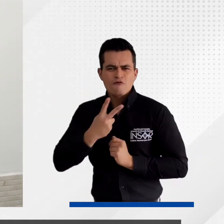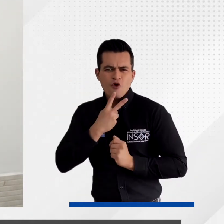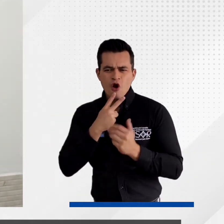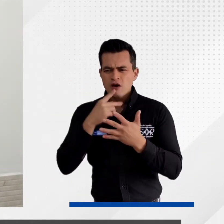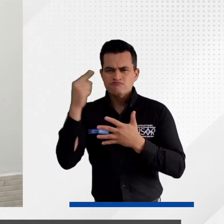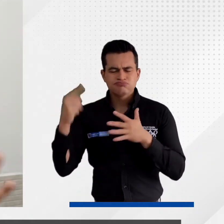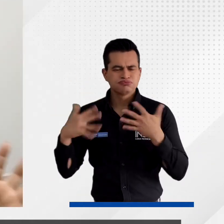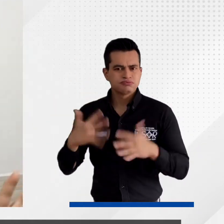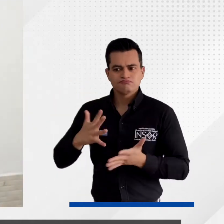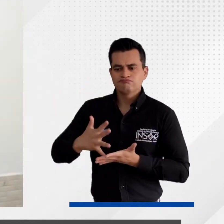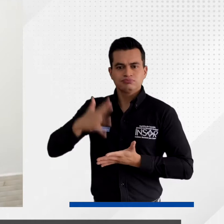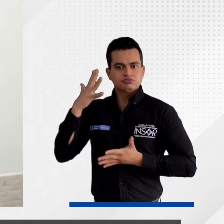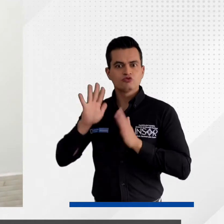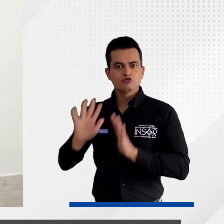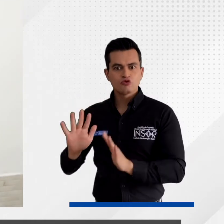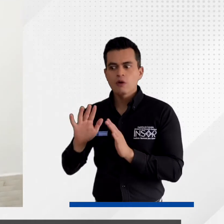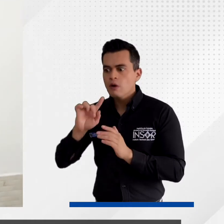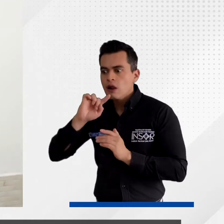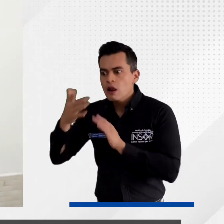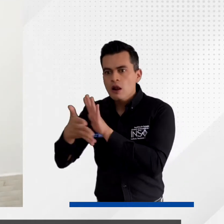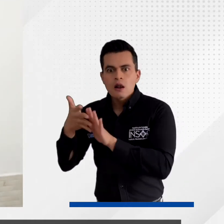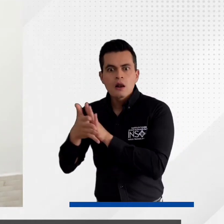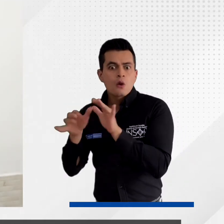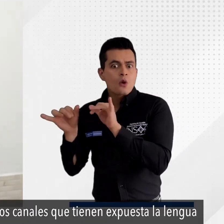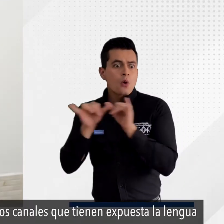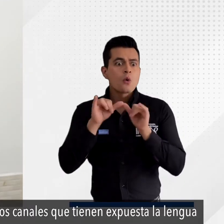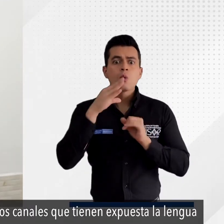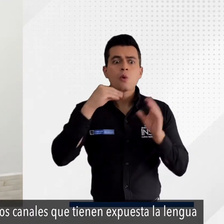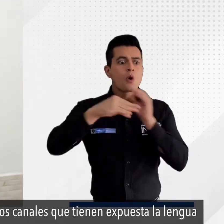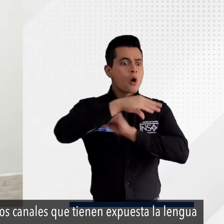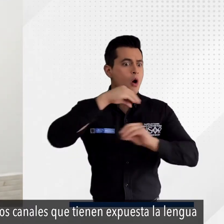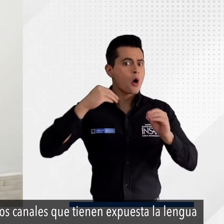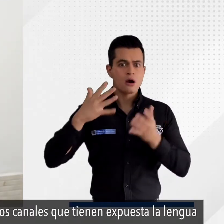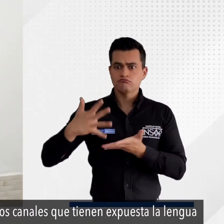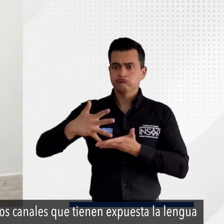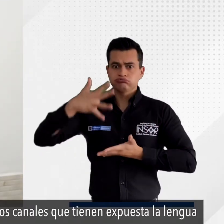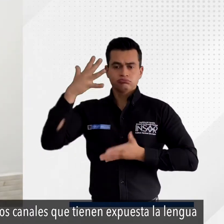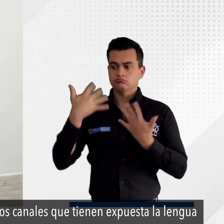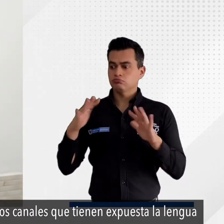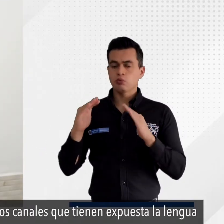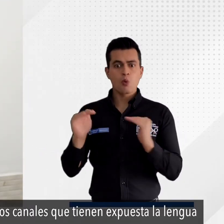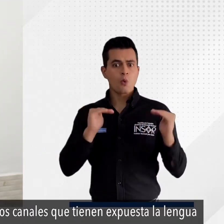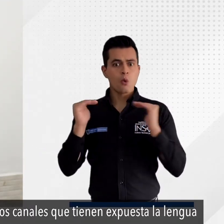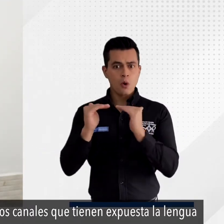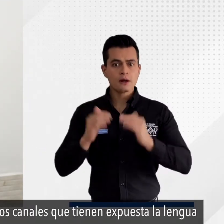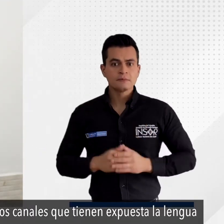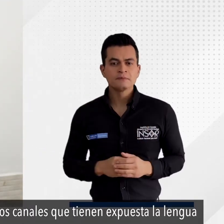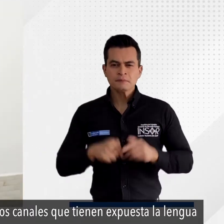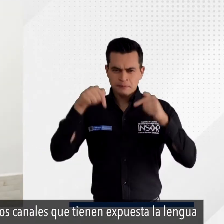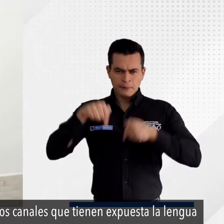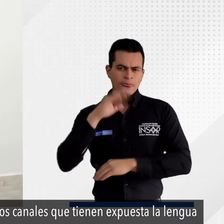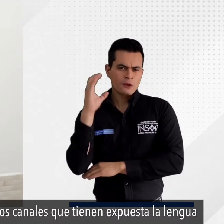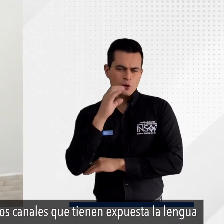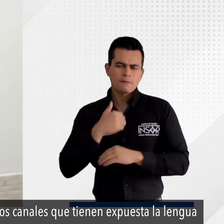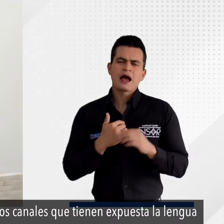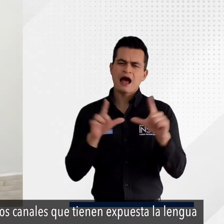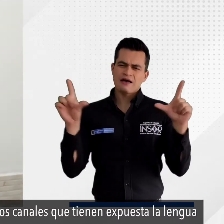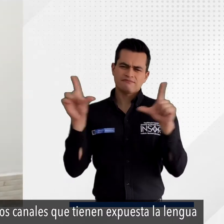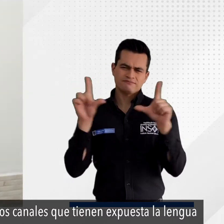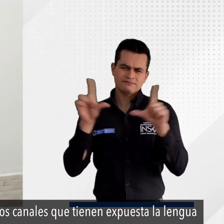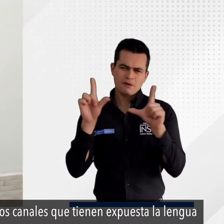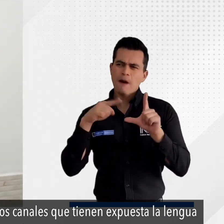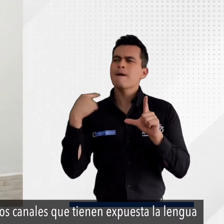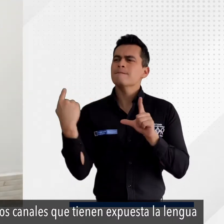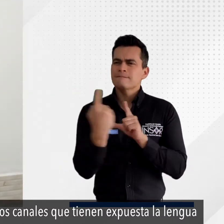vocabulario como cualquier lengua oral. Ahora, para Colombia ya tenemos el acceso de varios canales que tienen